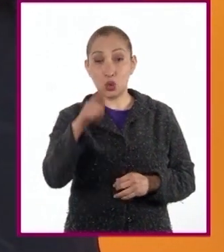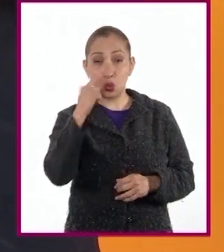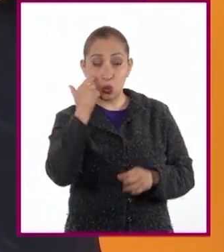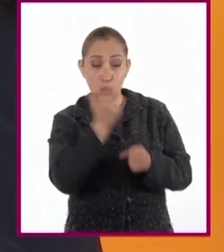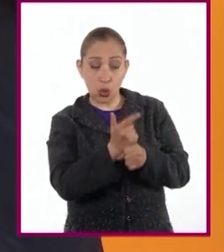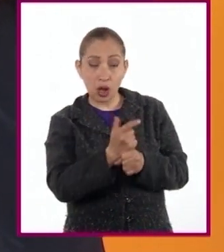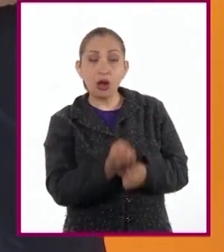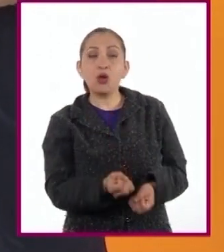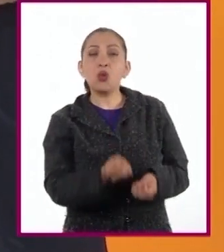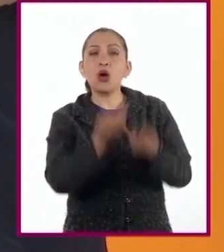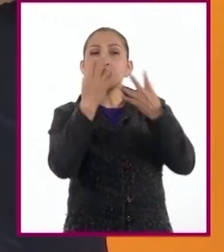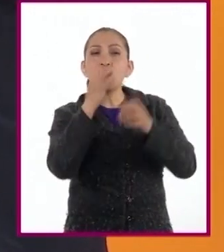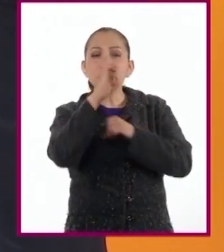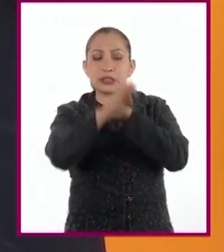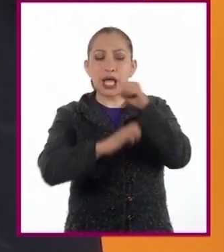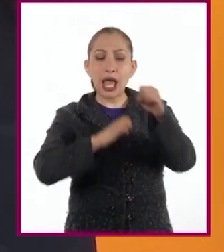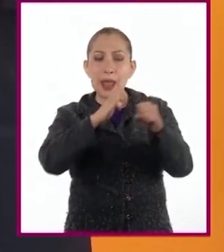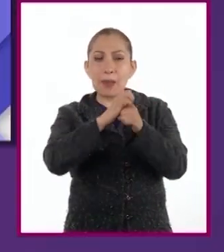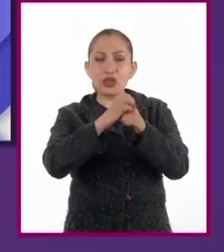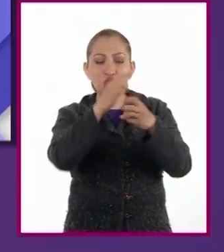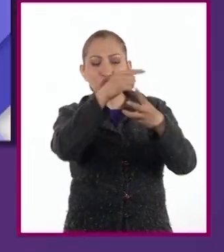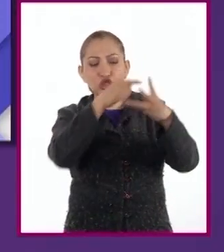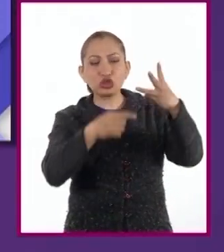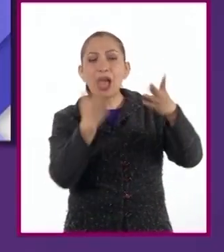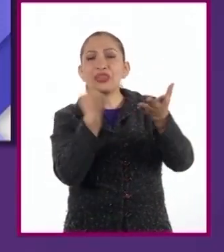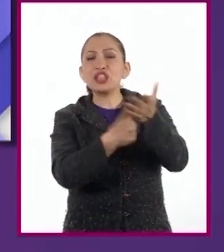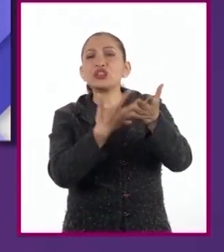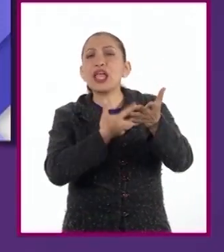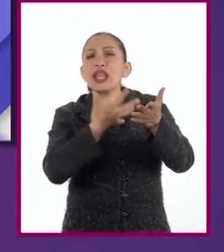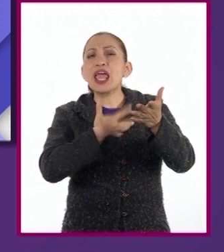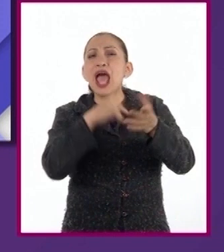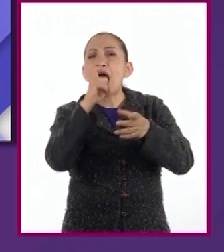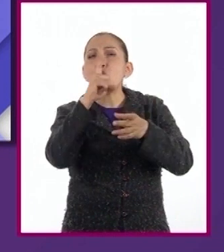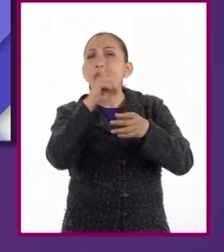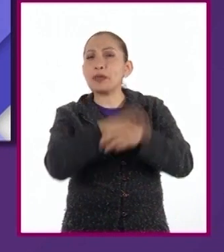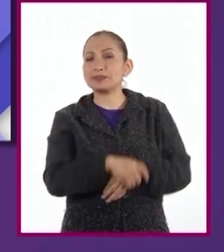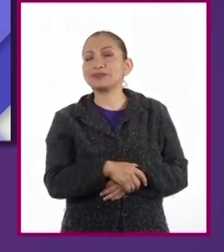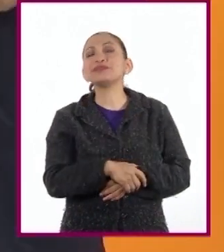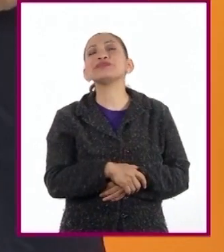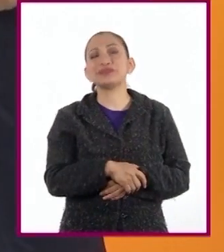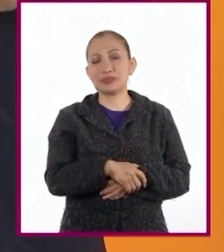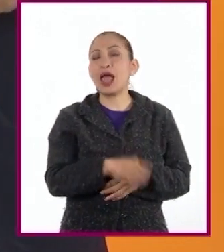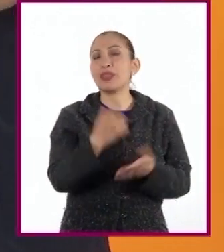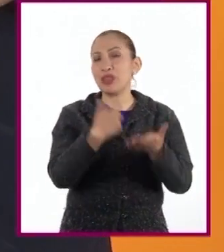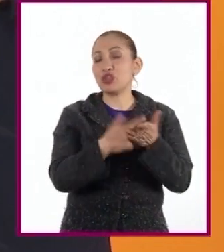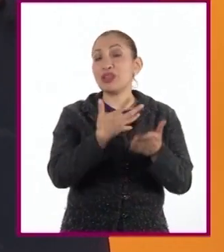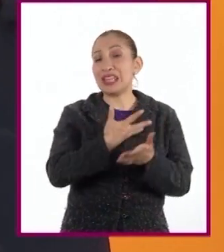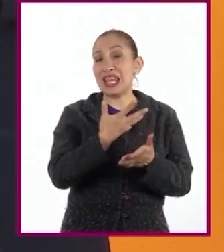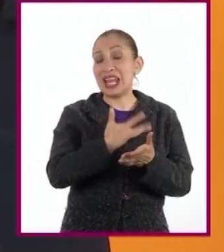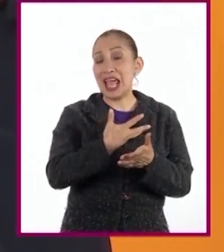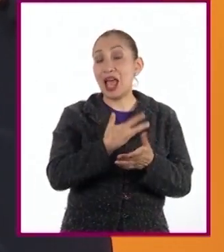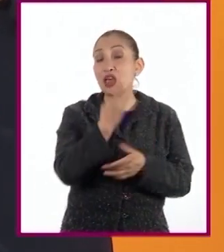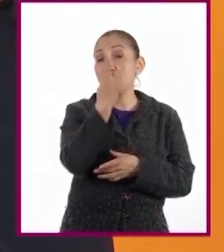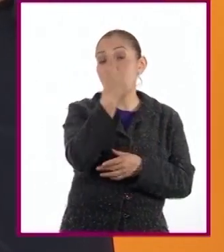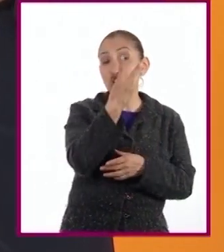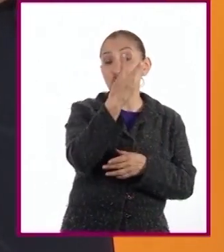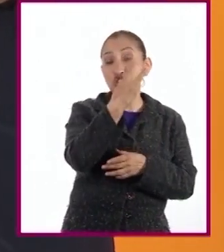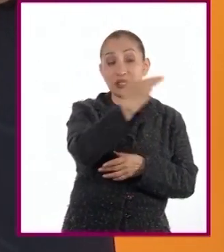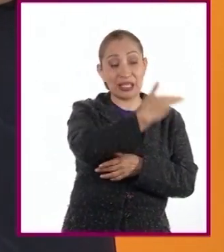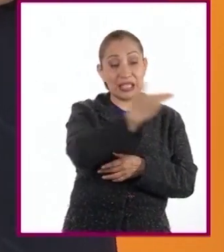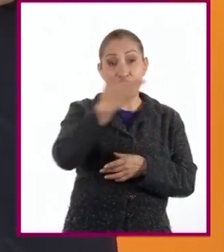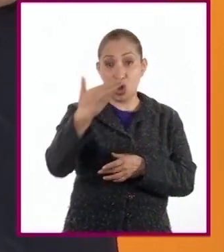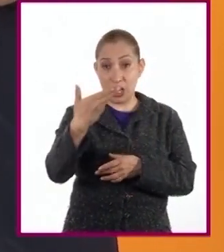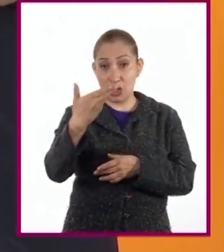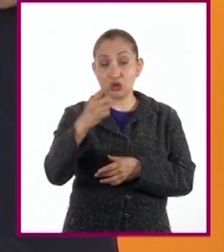Identifiquen por cuántos elementos está formada la molécula de agua. Así es, su composición es de 2 átomos de